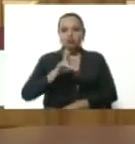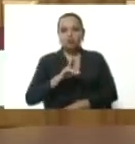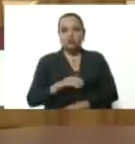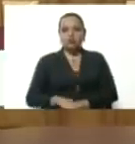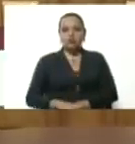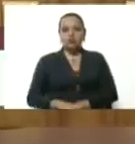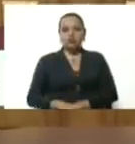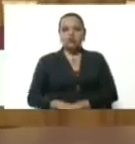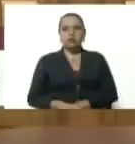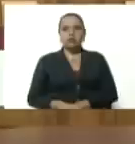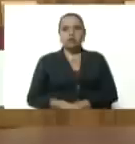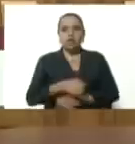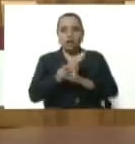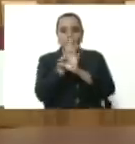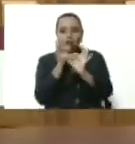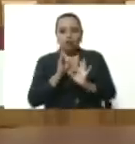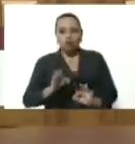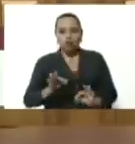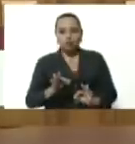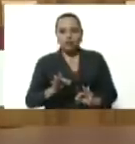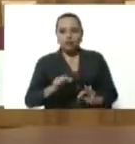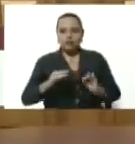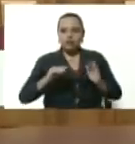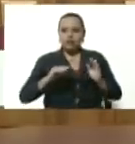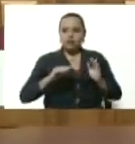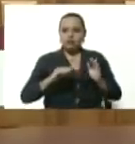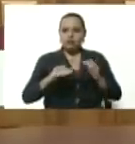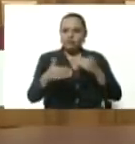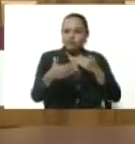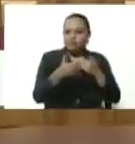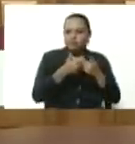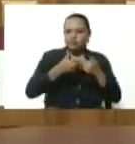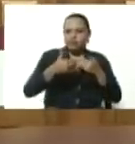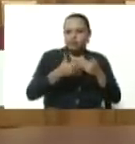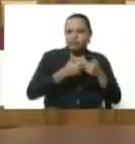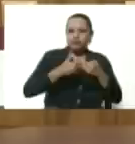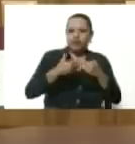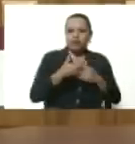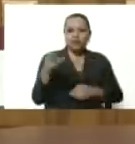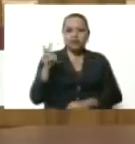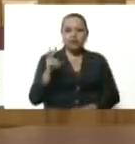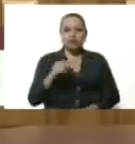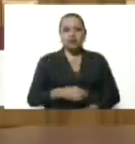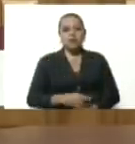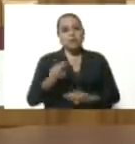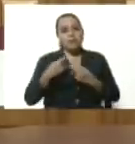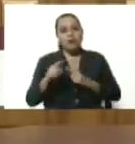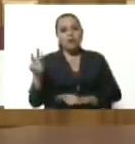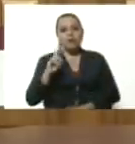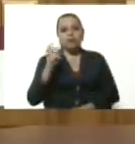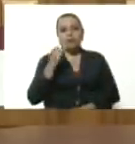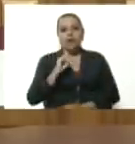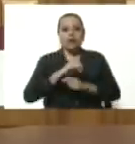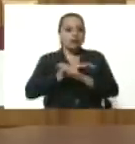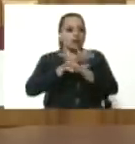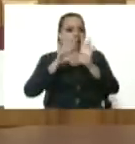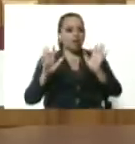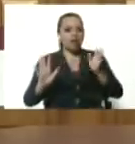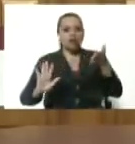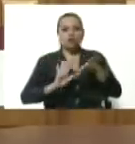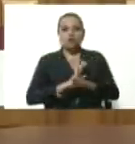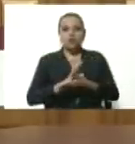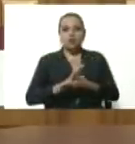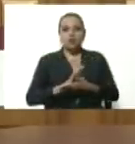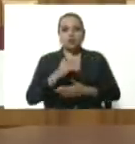Pedro Carreño, en forma de alicate a Venezuela. Venezuela está muy clara en lo que es su